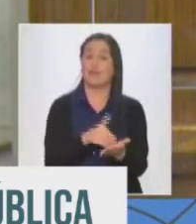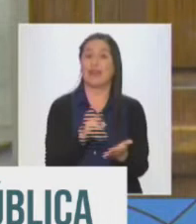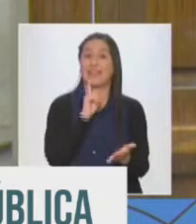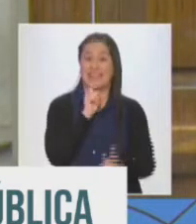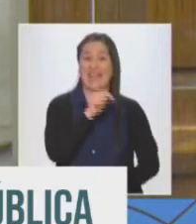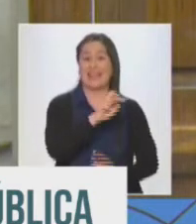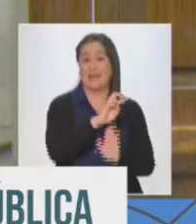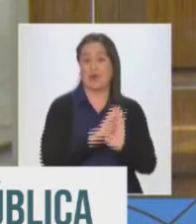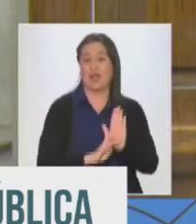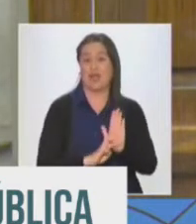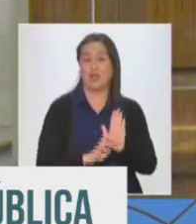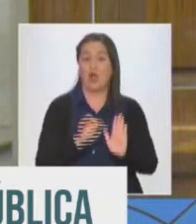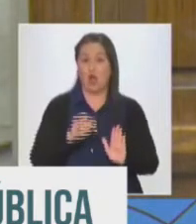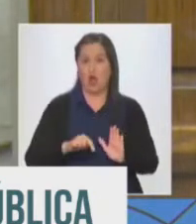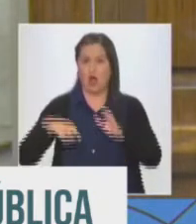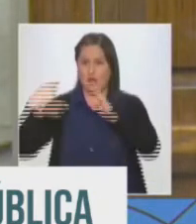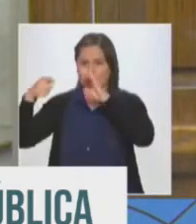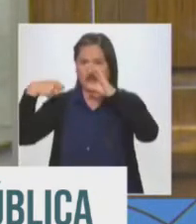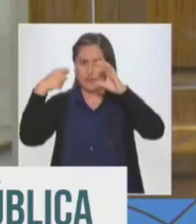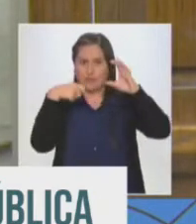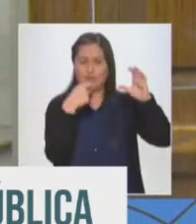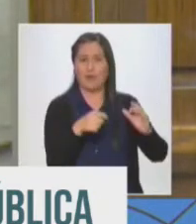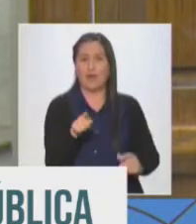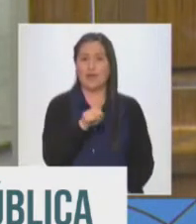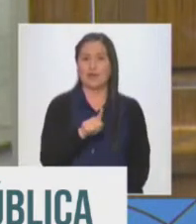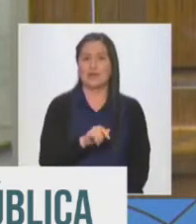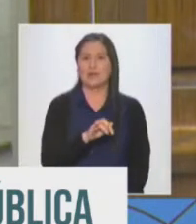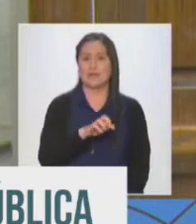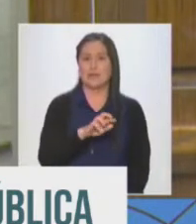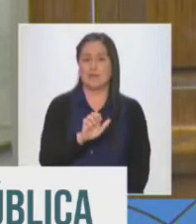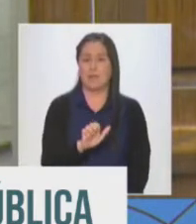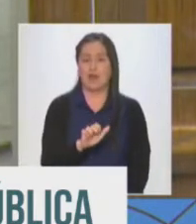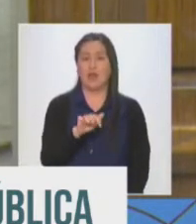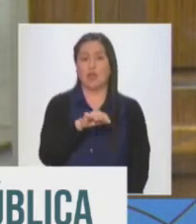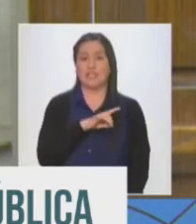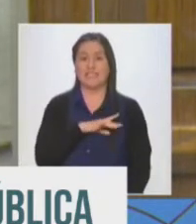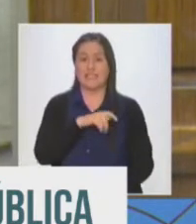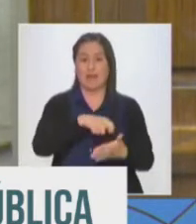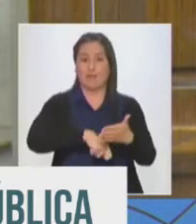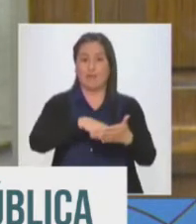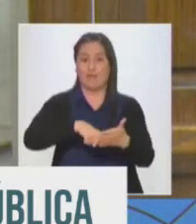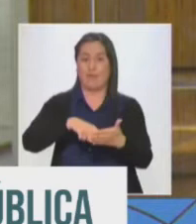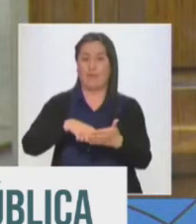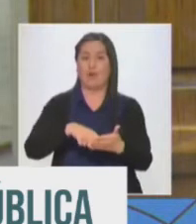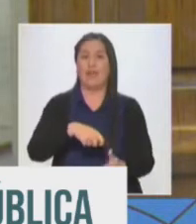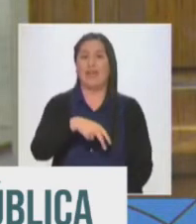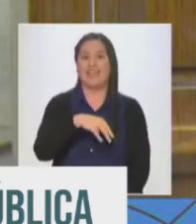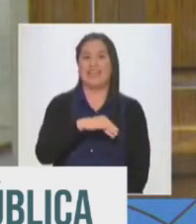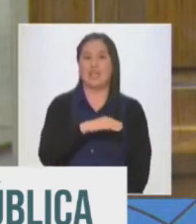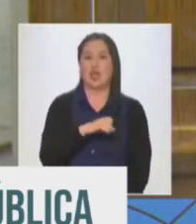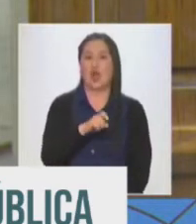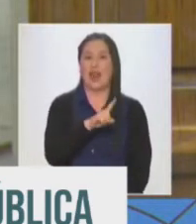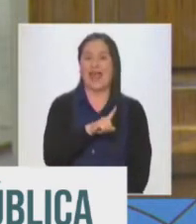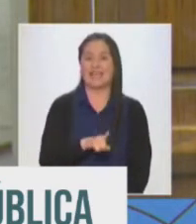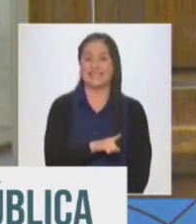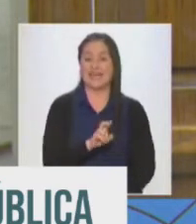hoy aparece en un reportaje de CIPER que el contrato de transacción en Chile fue suscrito por Nicolás Noguera, representante de Piñera.